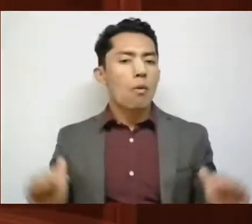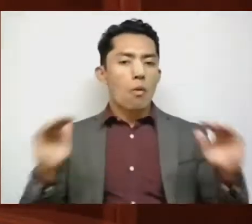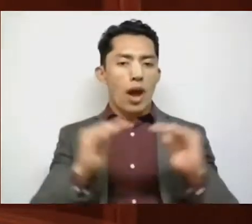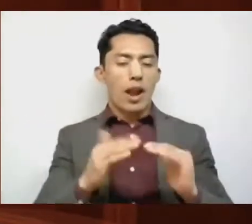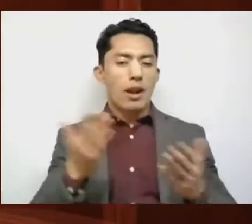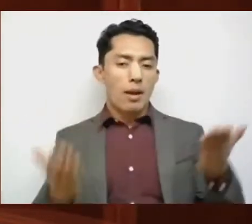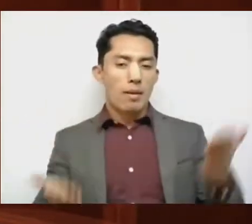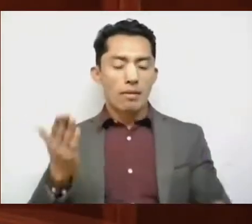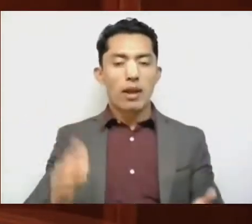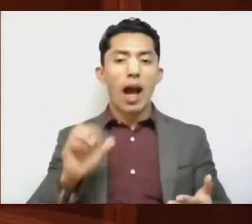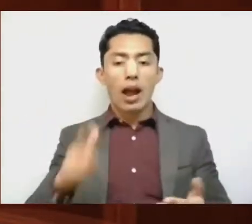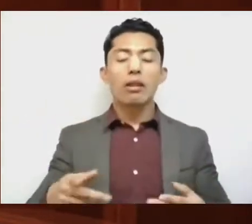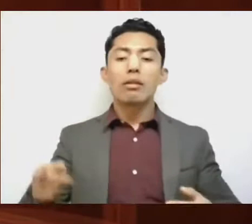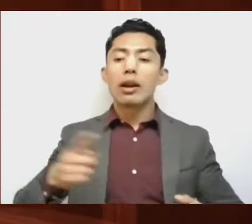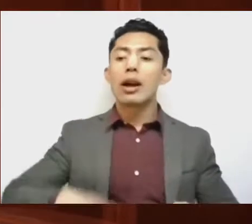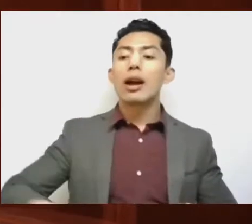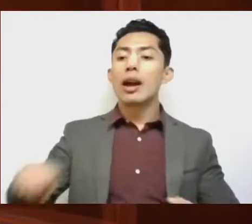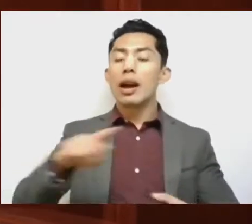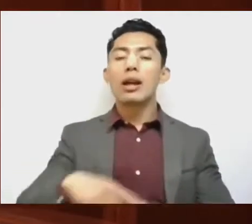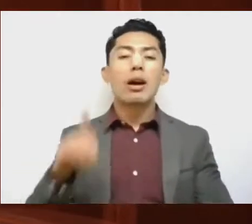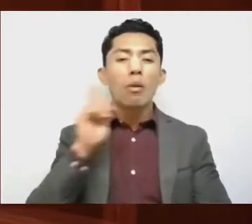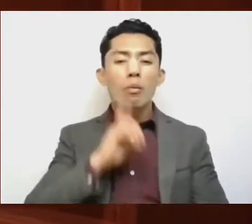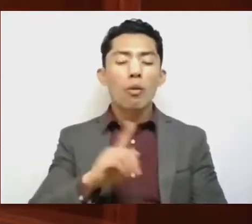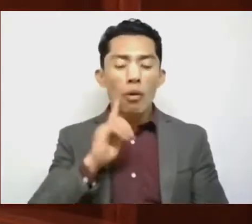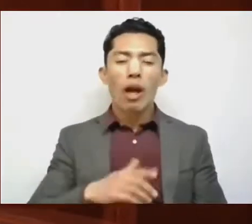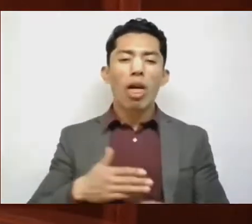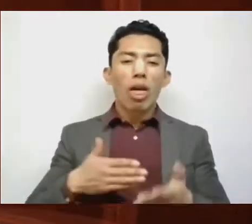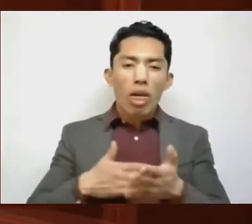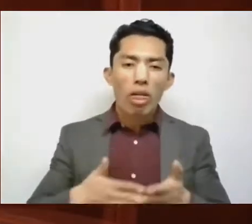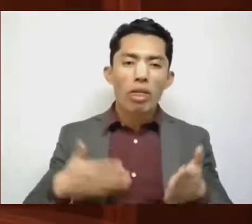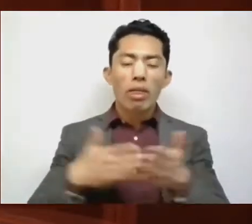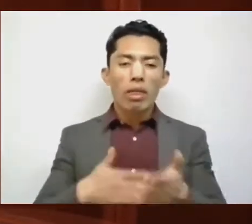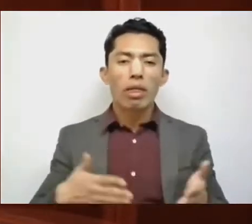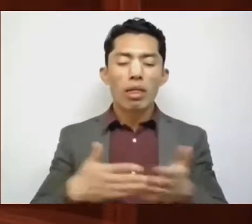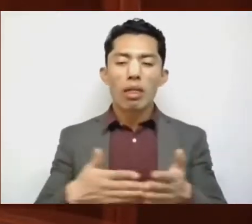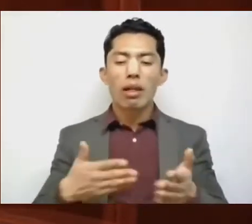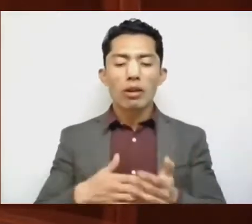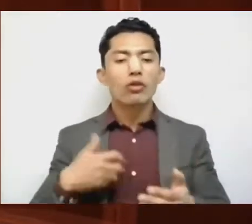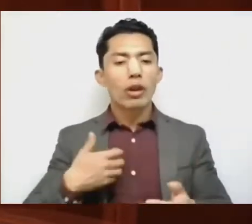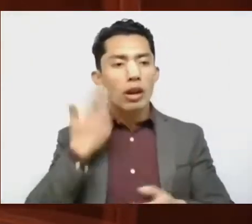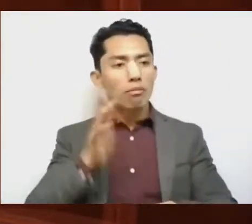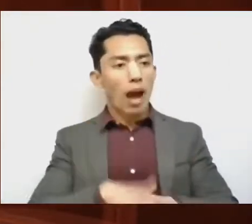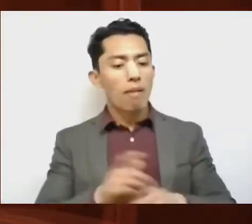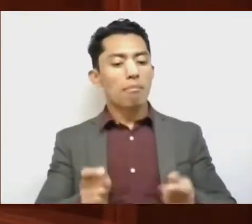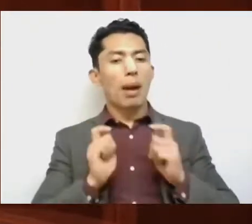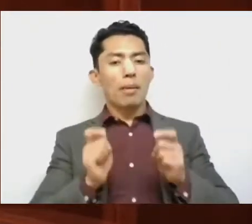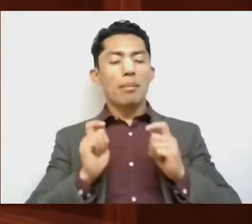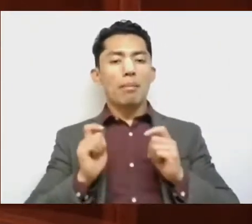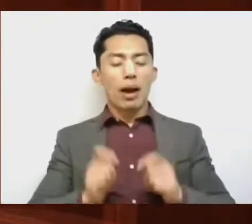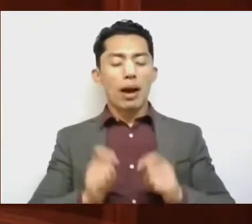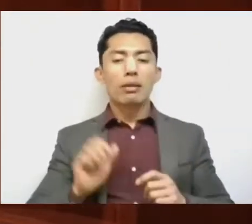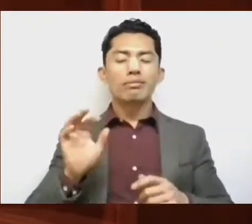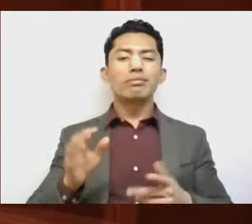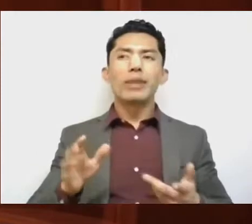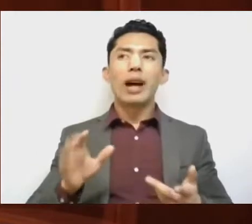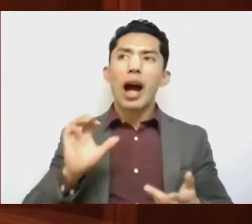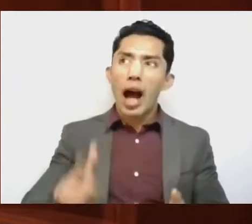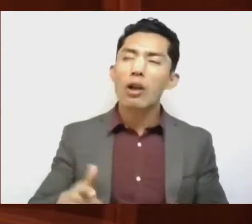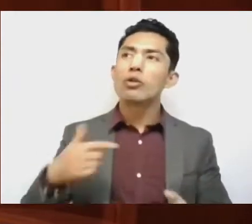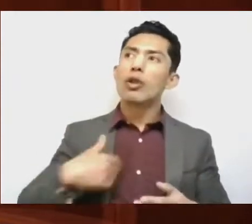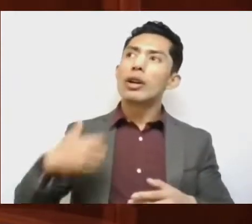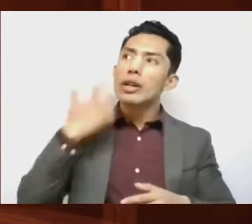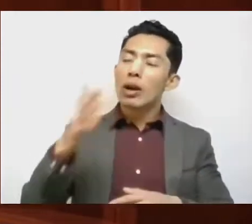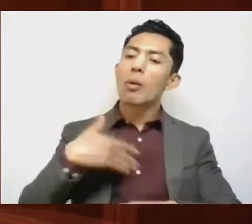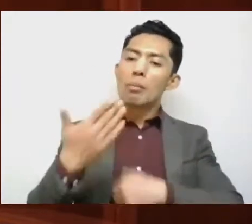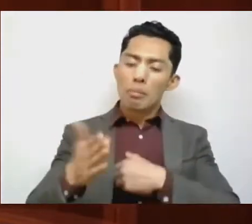piso pegajoso que les impide impulsarse hacia arriba y romper los techos de cristal que les impiden llegar a la cúspide